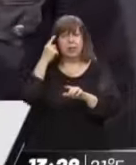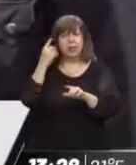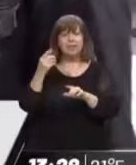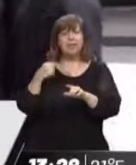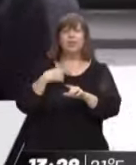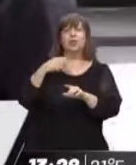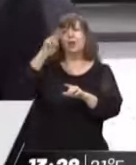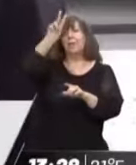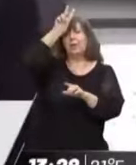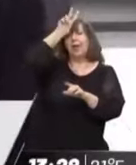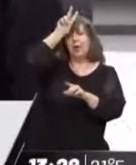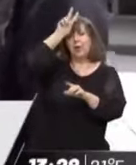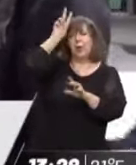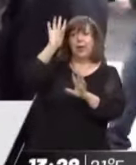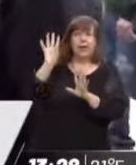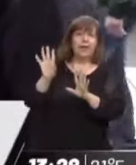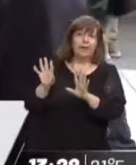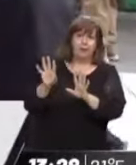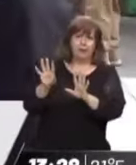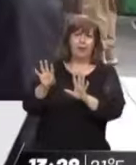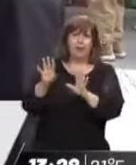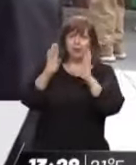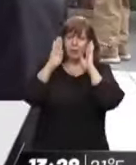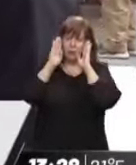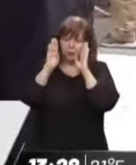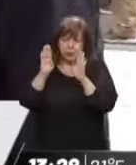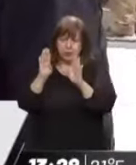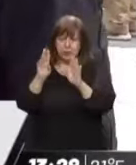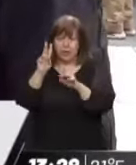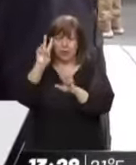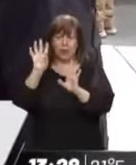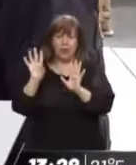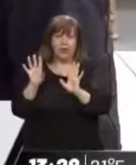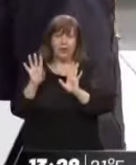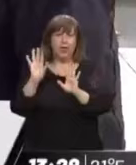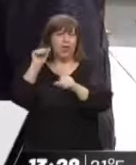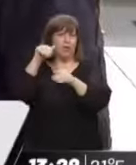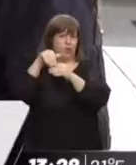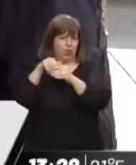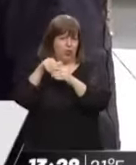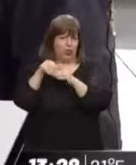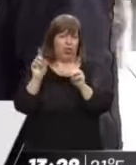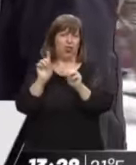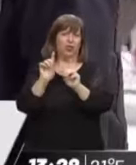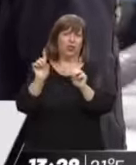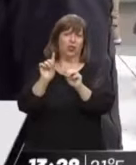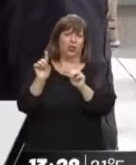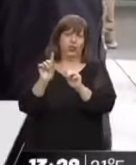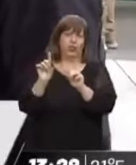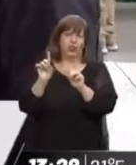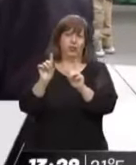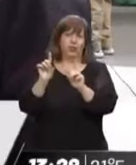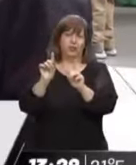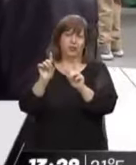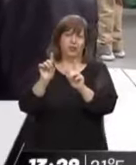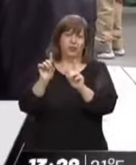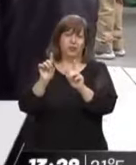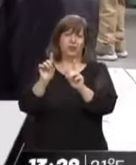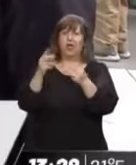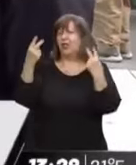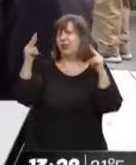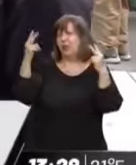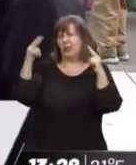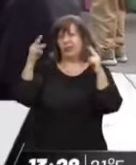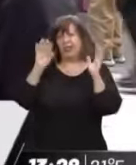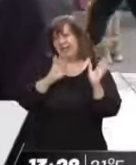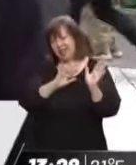soy peruana, así, pero estuve atenta. Pero no votó porque no tiene... No, yo vivo, yo ya me estoy regresando, somos turistas.